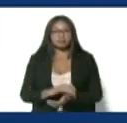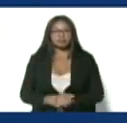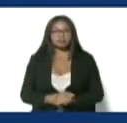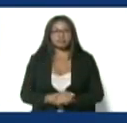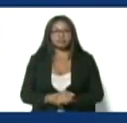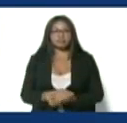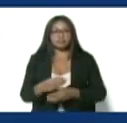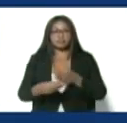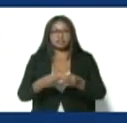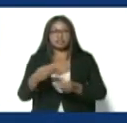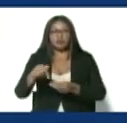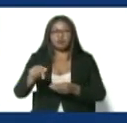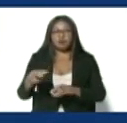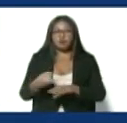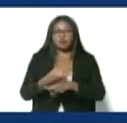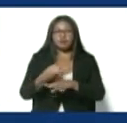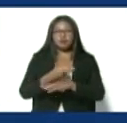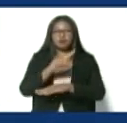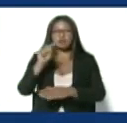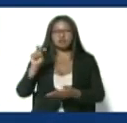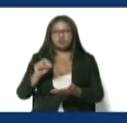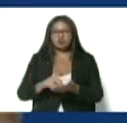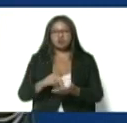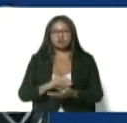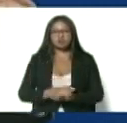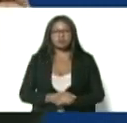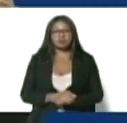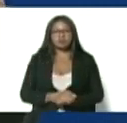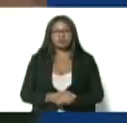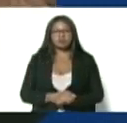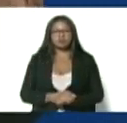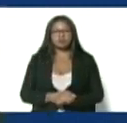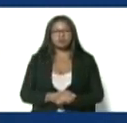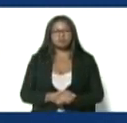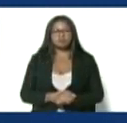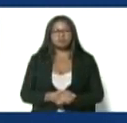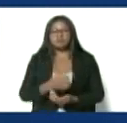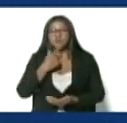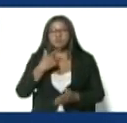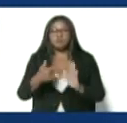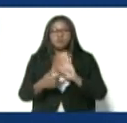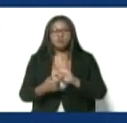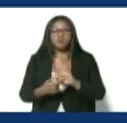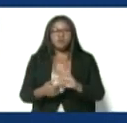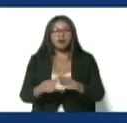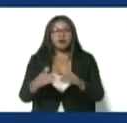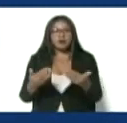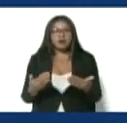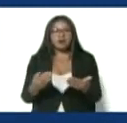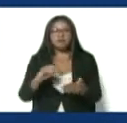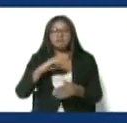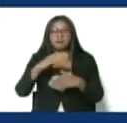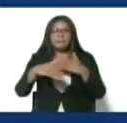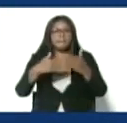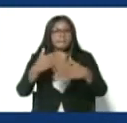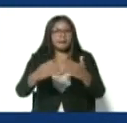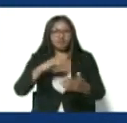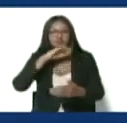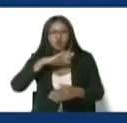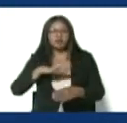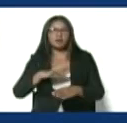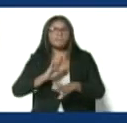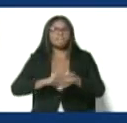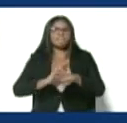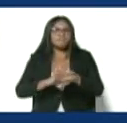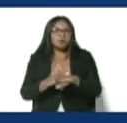realiza hoy el gobierno nacional reviste una trascendencia histórica por las connotaciones